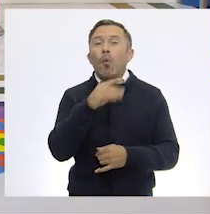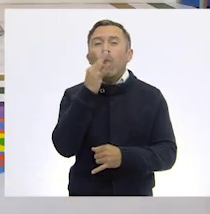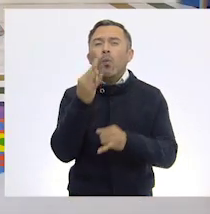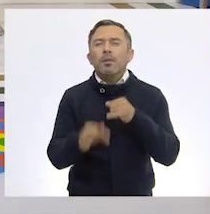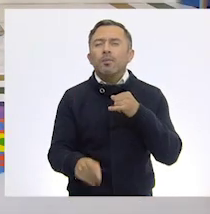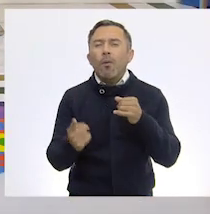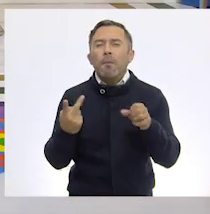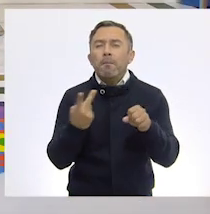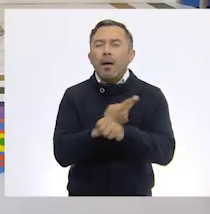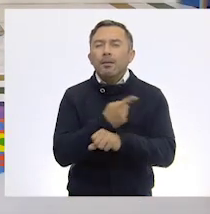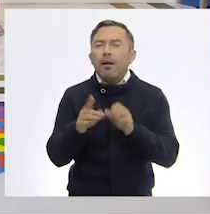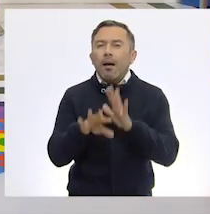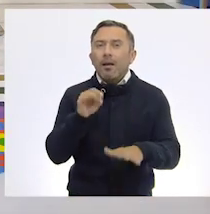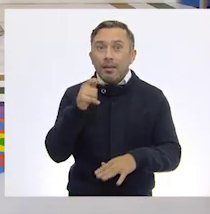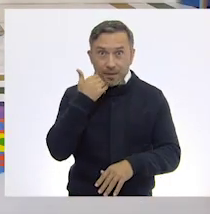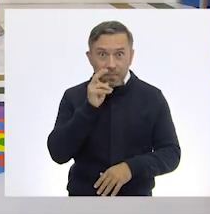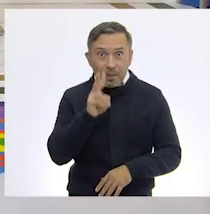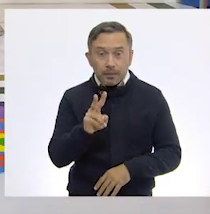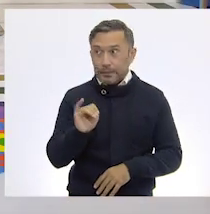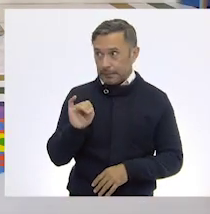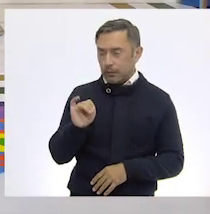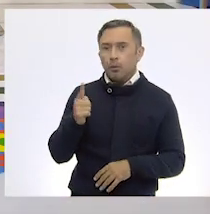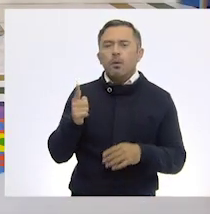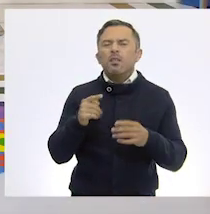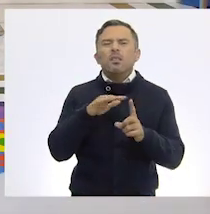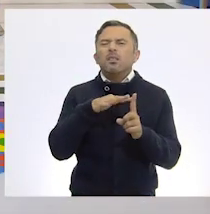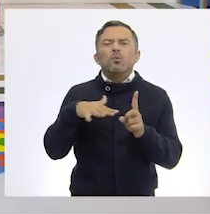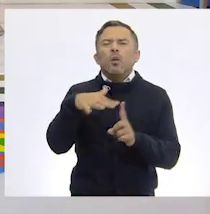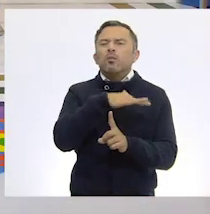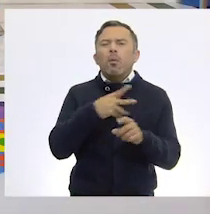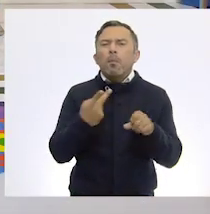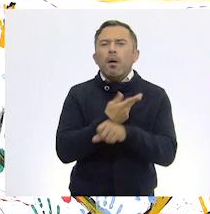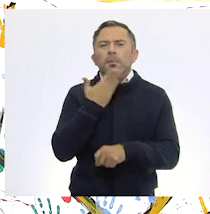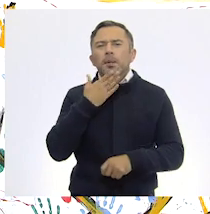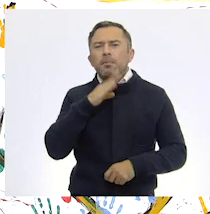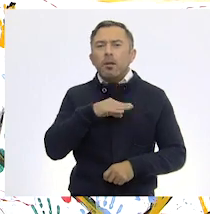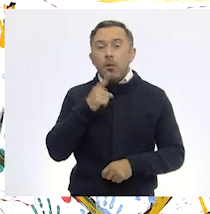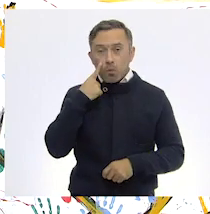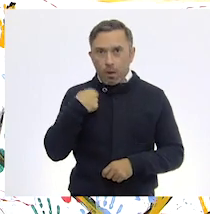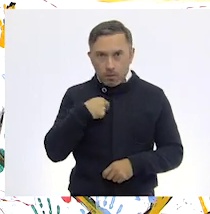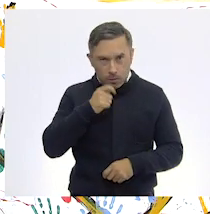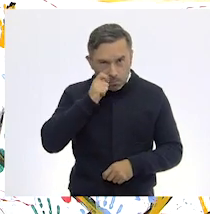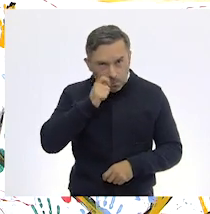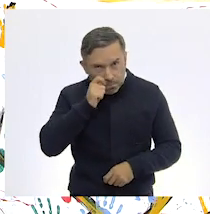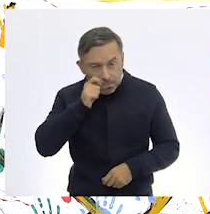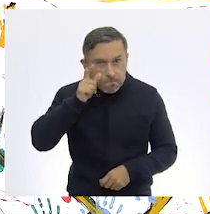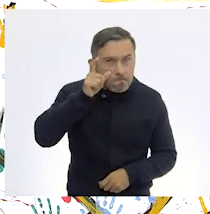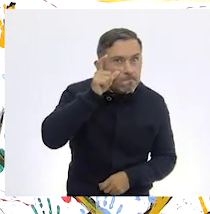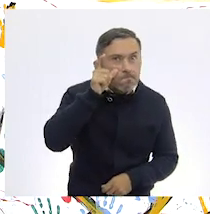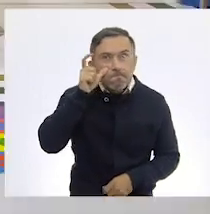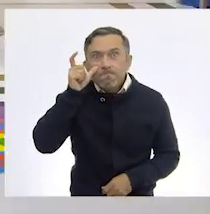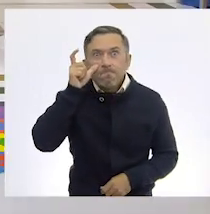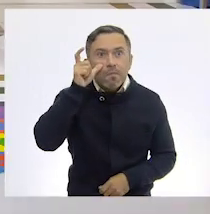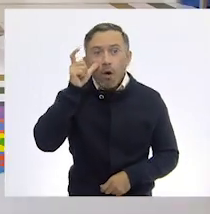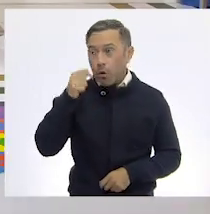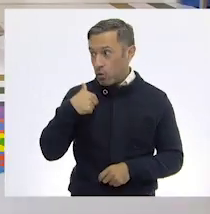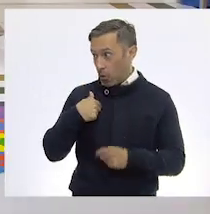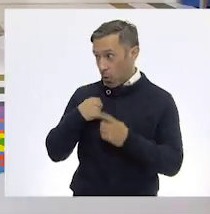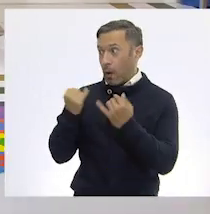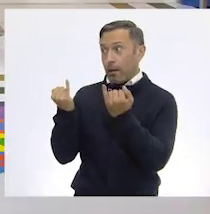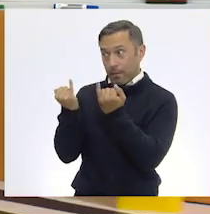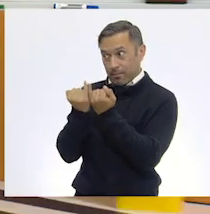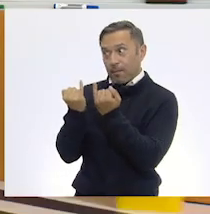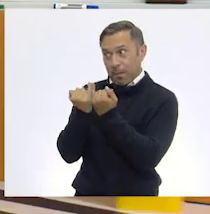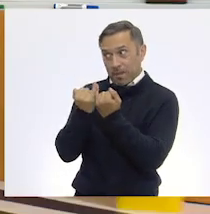final de esta situación. Aquí veo con mi lupa lo que está pasando. Yo también estoy muy atenta con mi